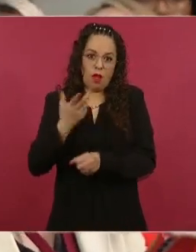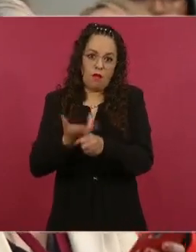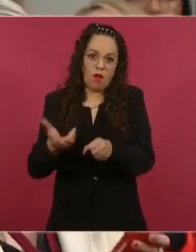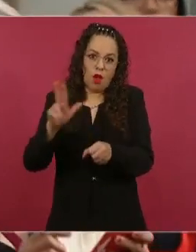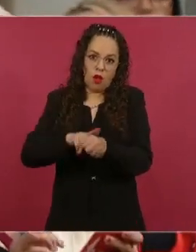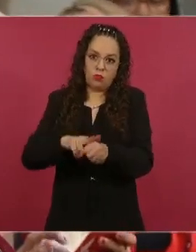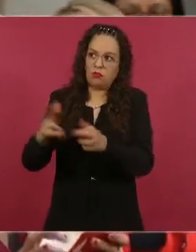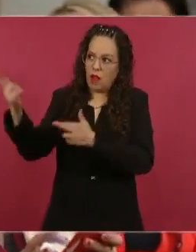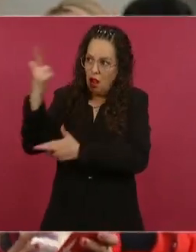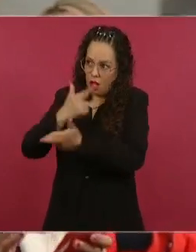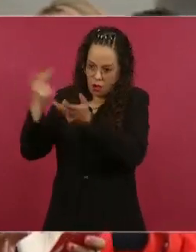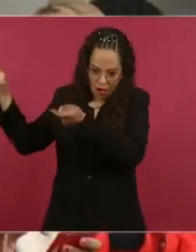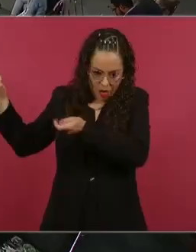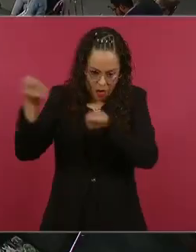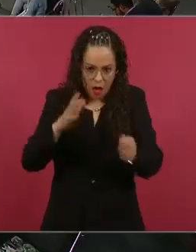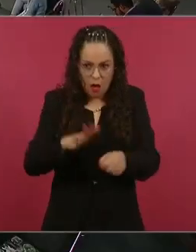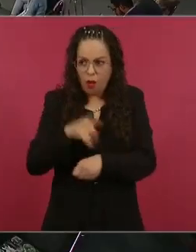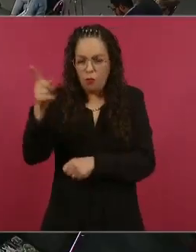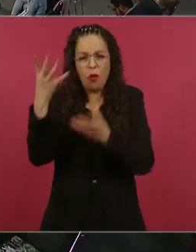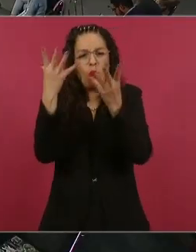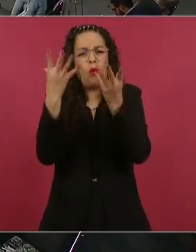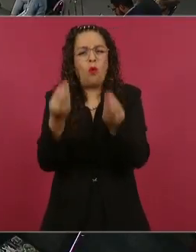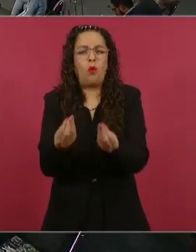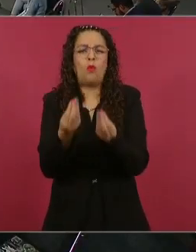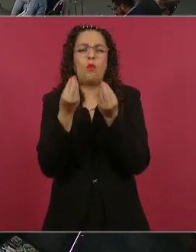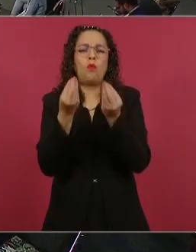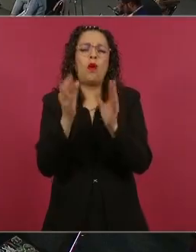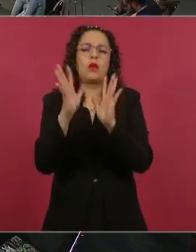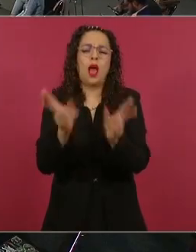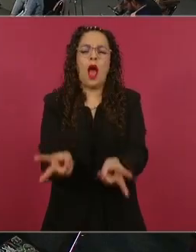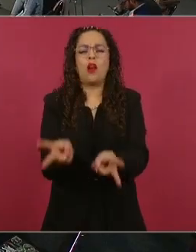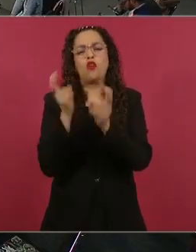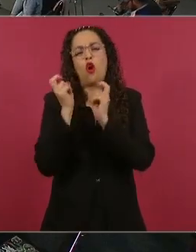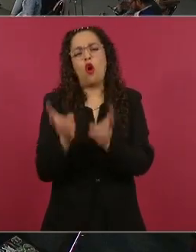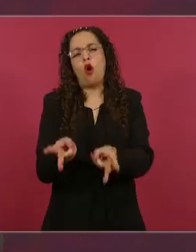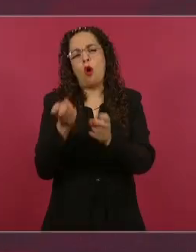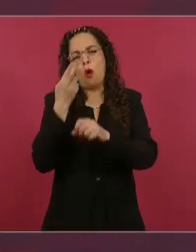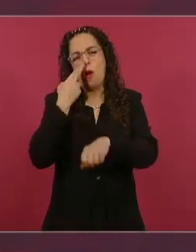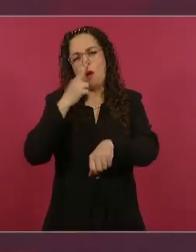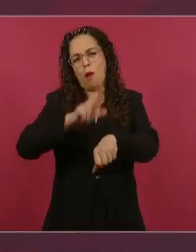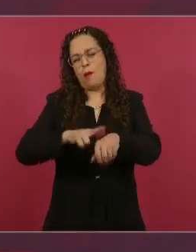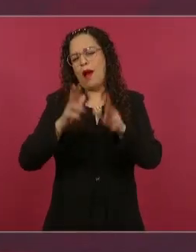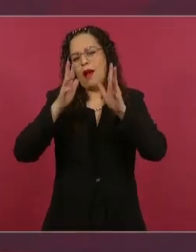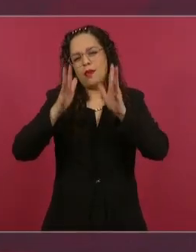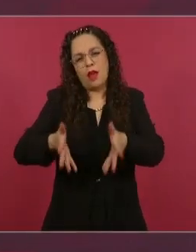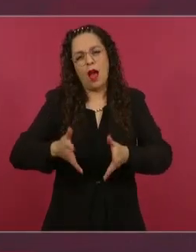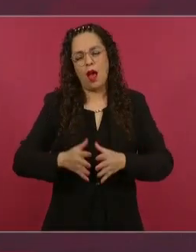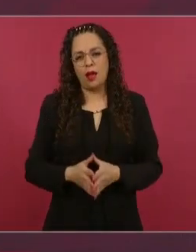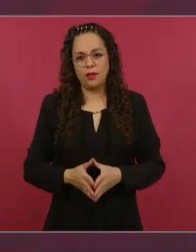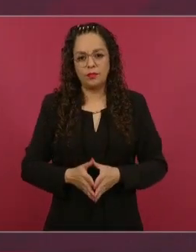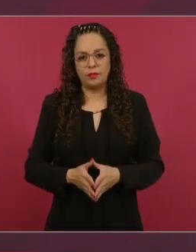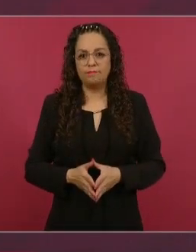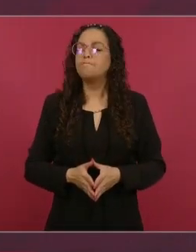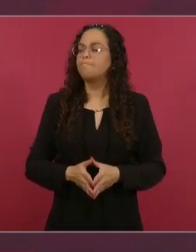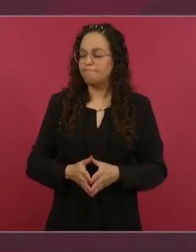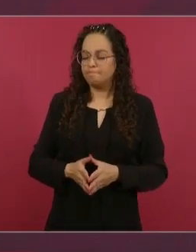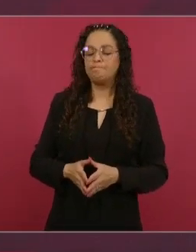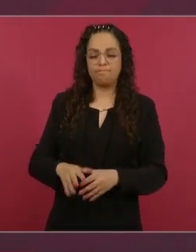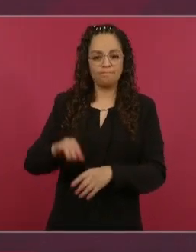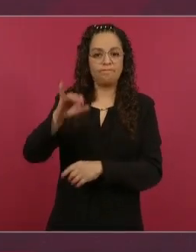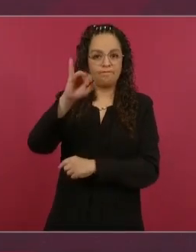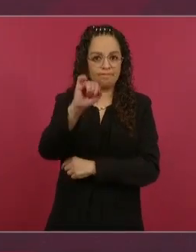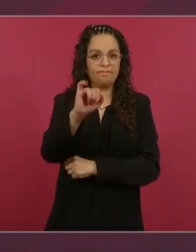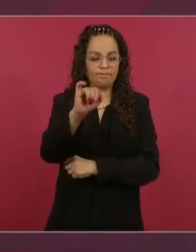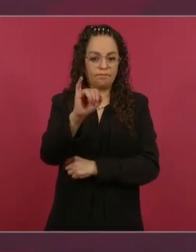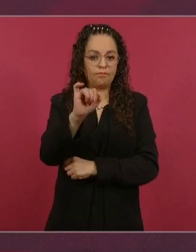robaron bastante. Gracias, presidente. Sí, pues se va avanzando y lo que queremos pues es llegar a un buen